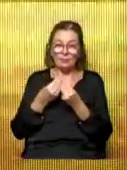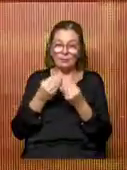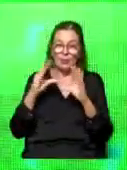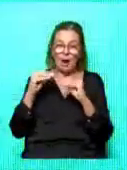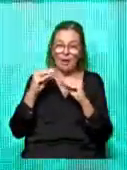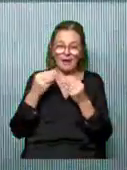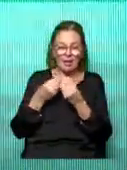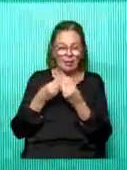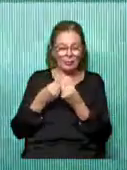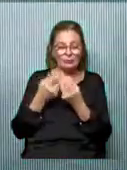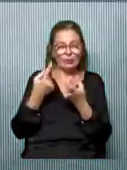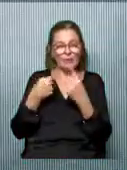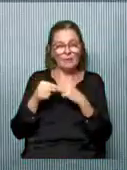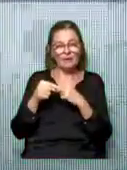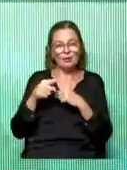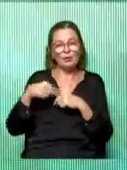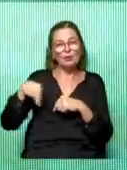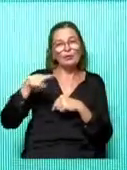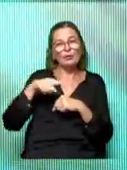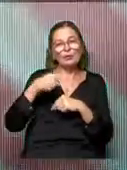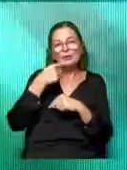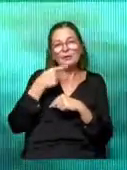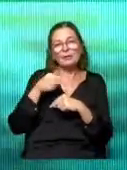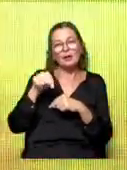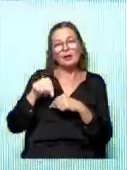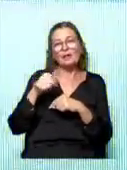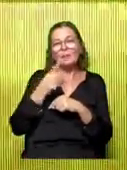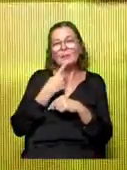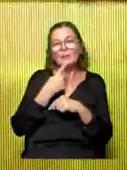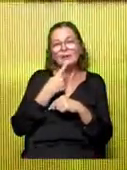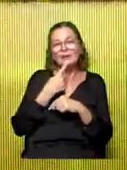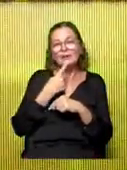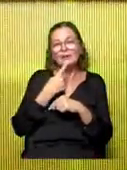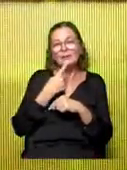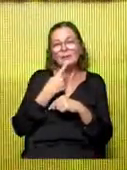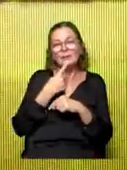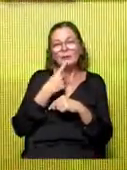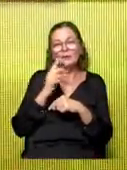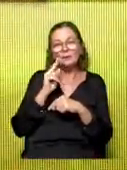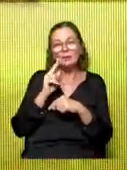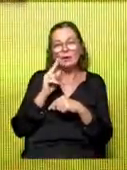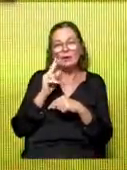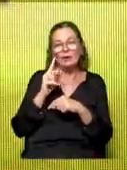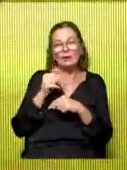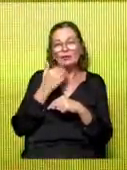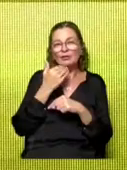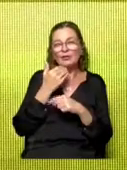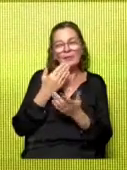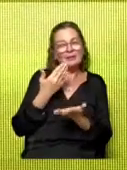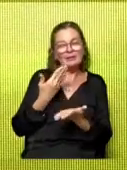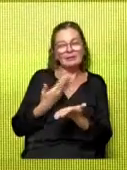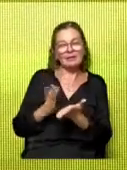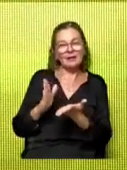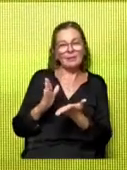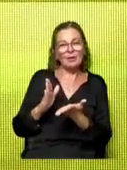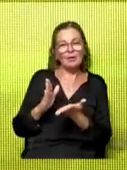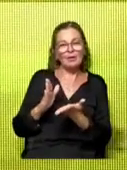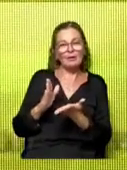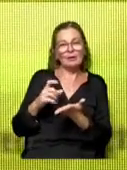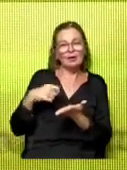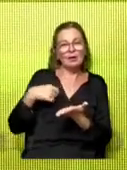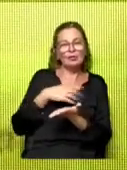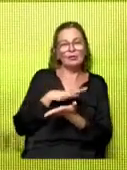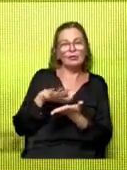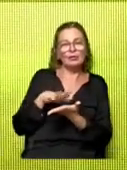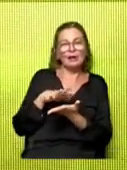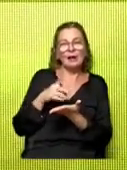tanto, pero nosotros decimos que acá son políticas que se han concebido ignorando completamente la dimensión que es propiamente social.